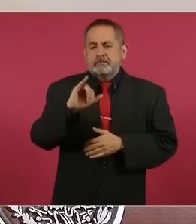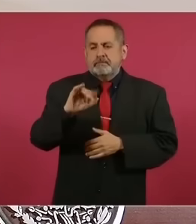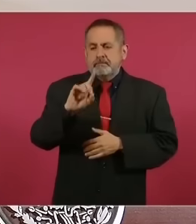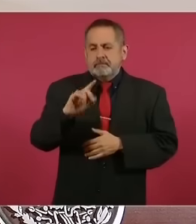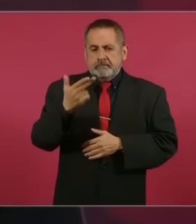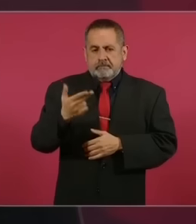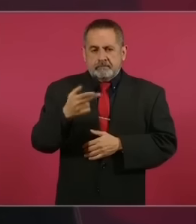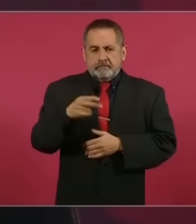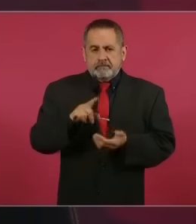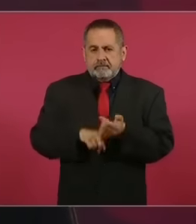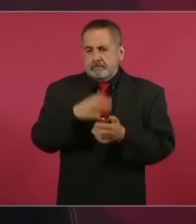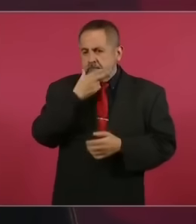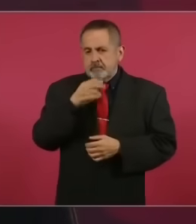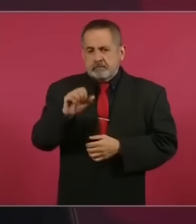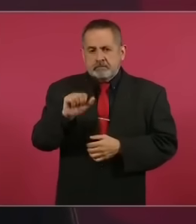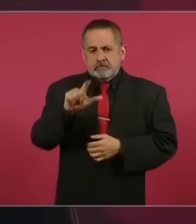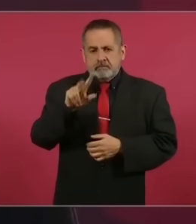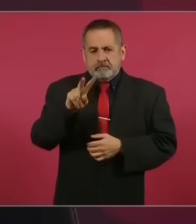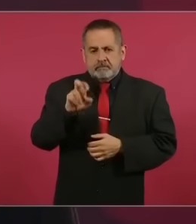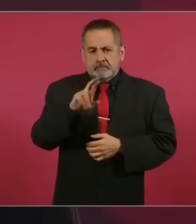Humanos, Álvarez y Casa.